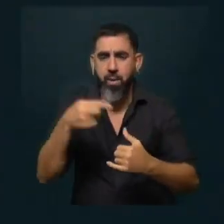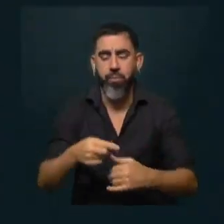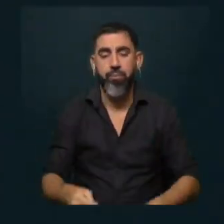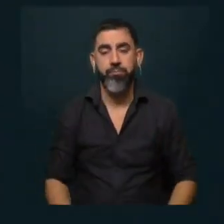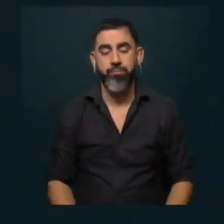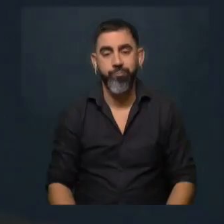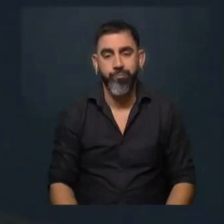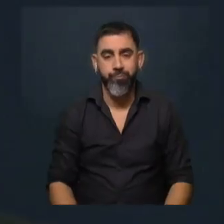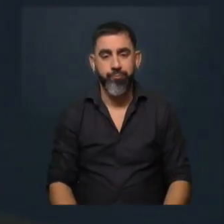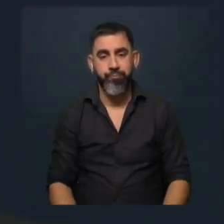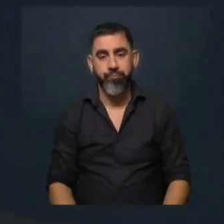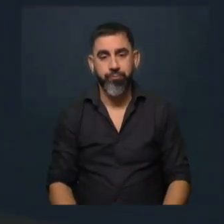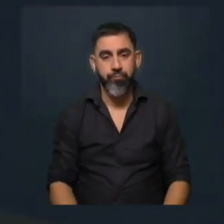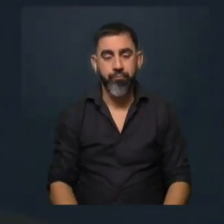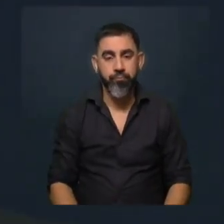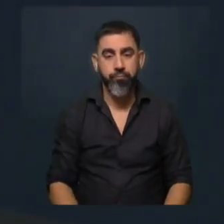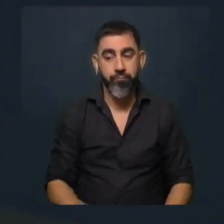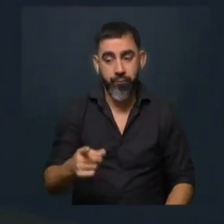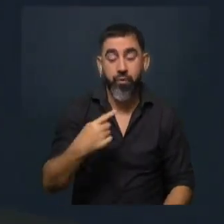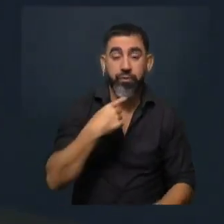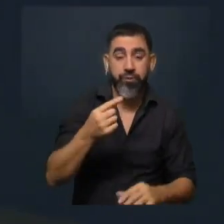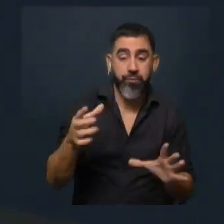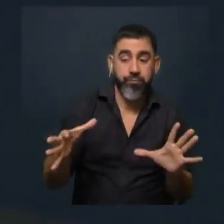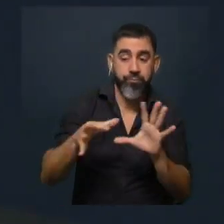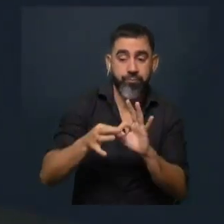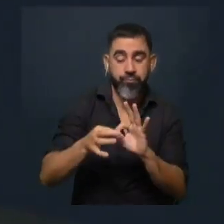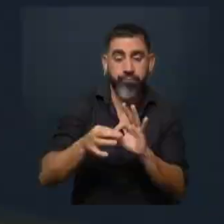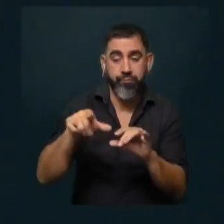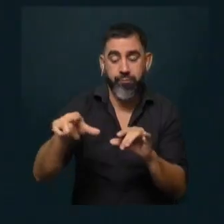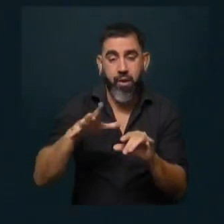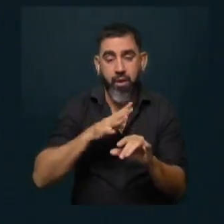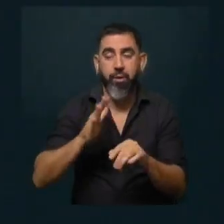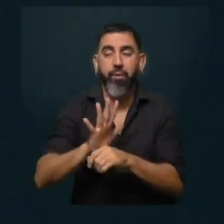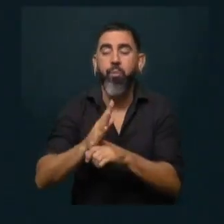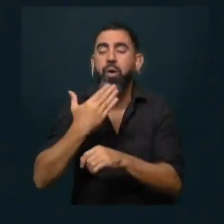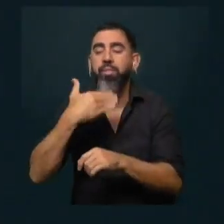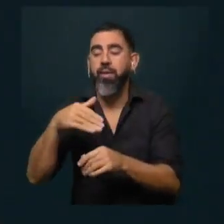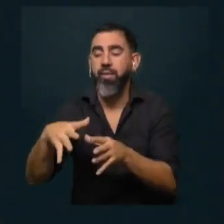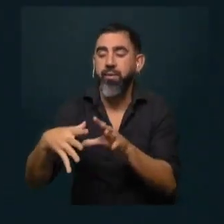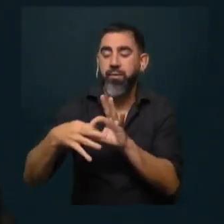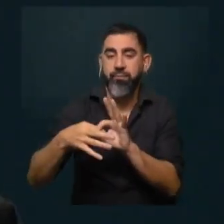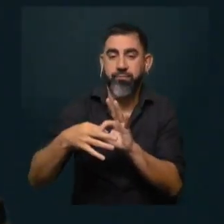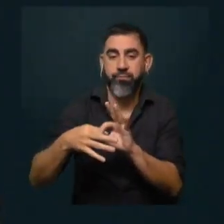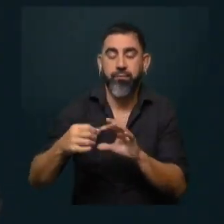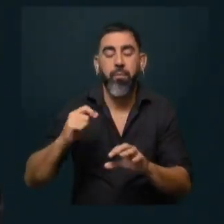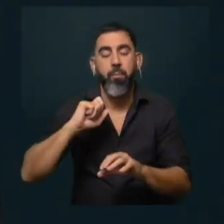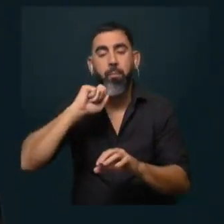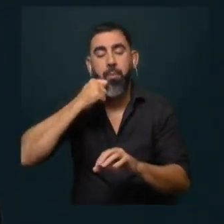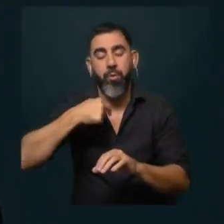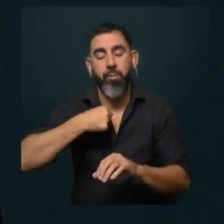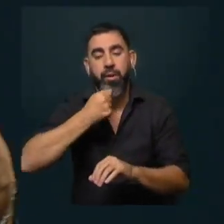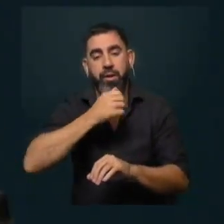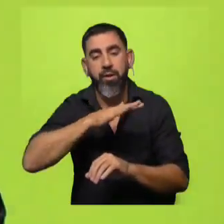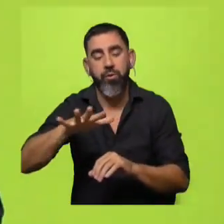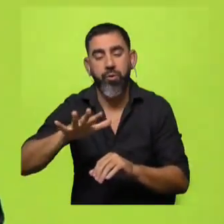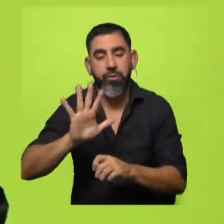es juntar, ¿no? Que esa herramienta pueda entender lo que está ahí. La historia, a mí me gusta como esa caricatura